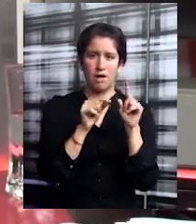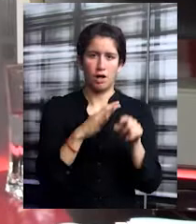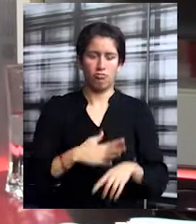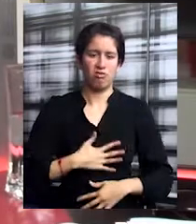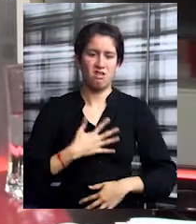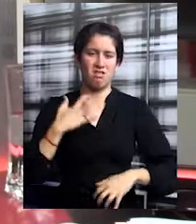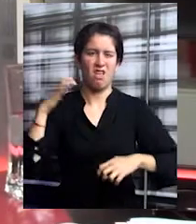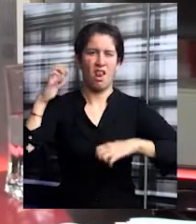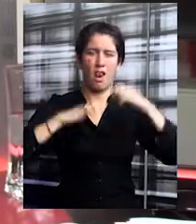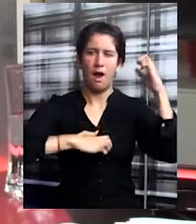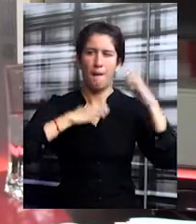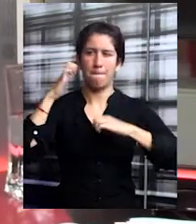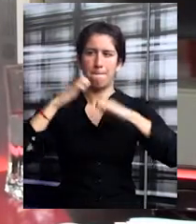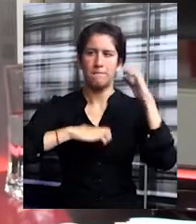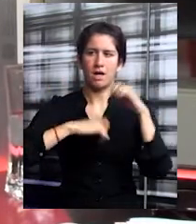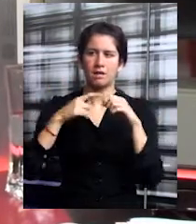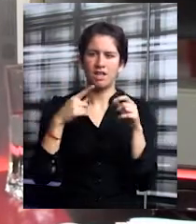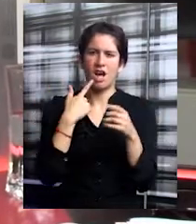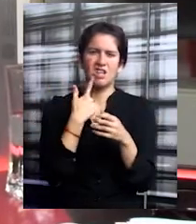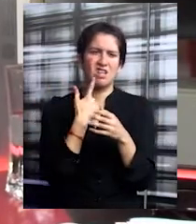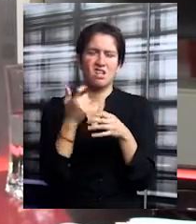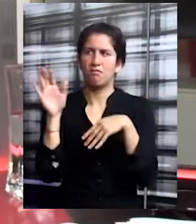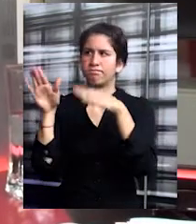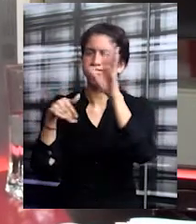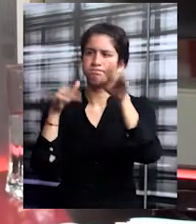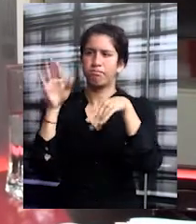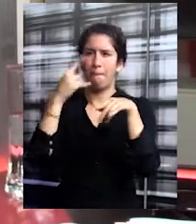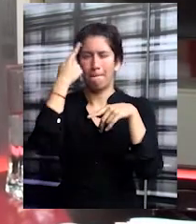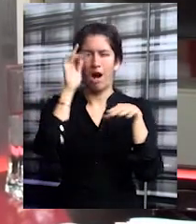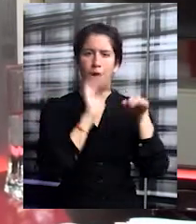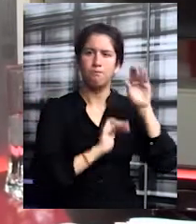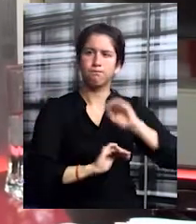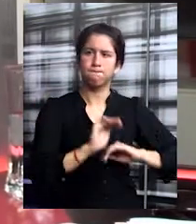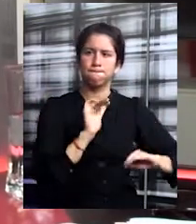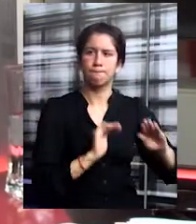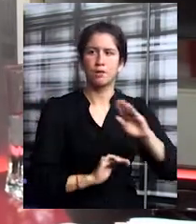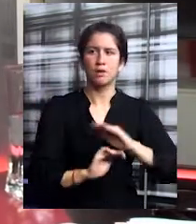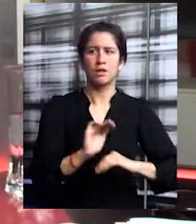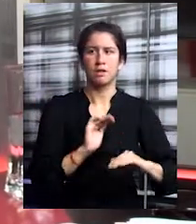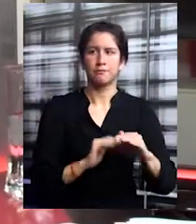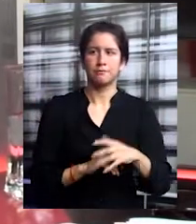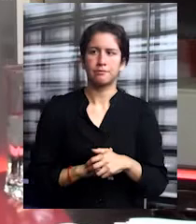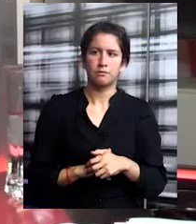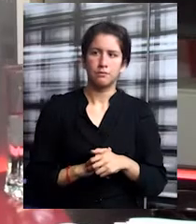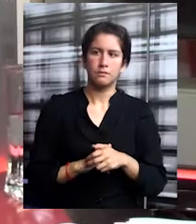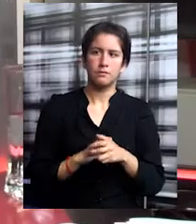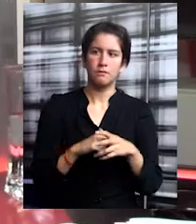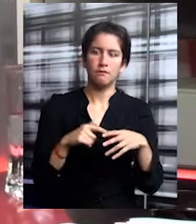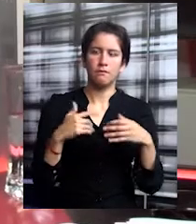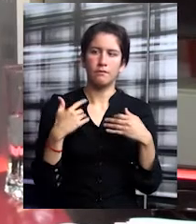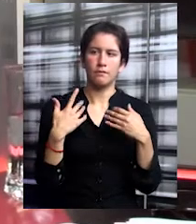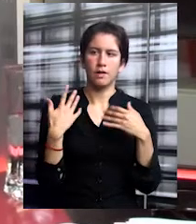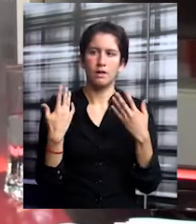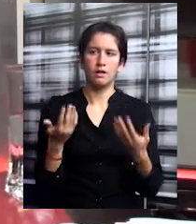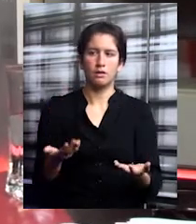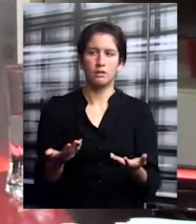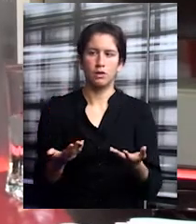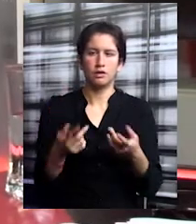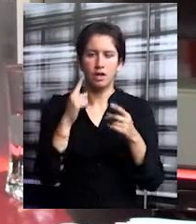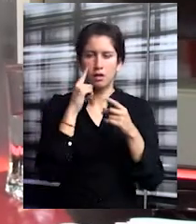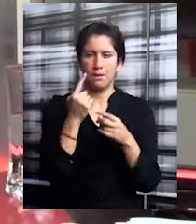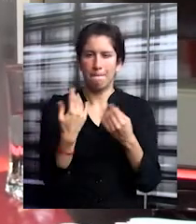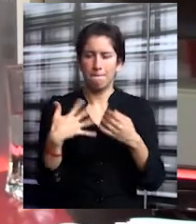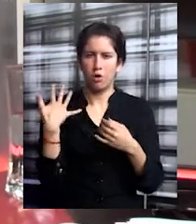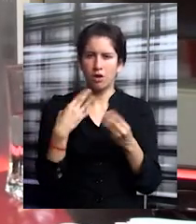nos vamos a resguardar respecto de aquello? Por eso que el tema del debate constitucional es importante en la perspectiva que pone y que dimensione cuáles son las